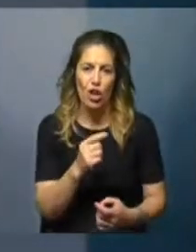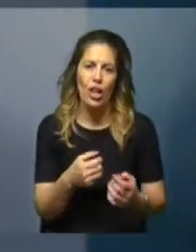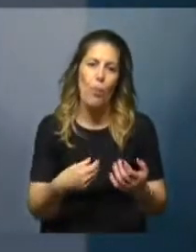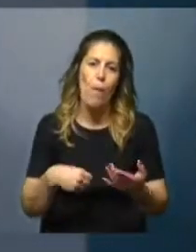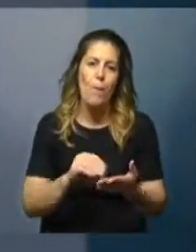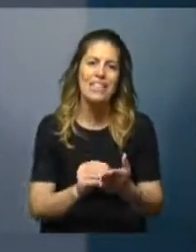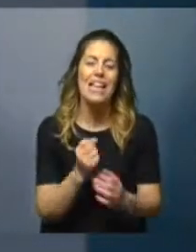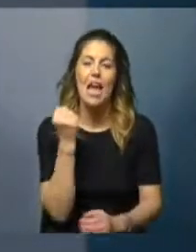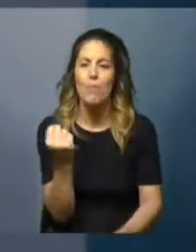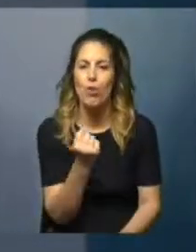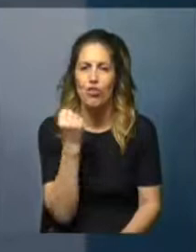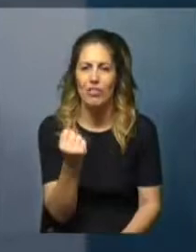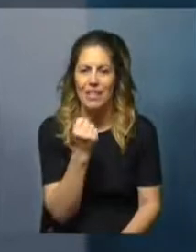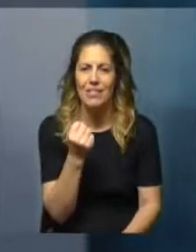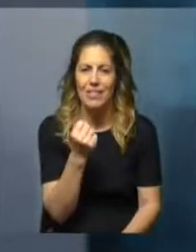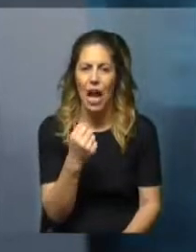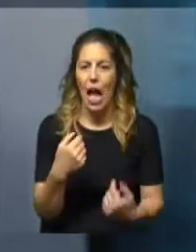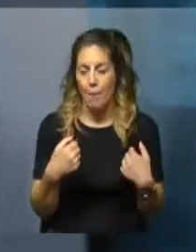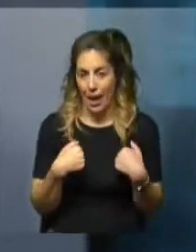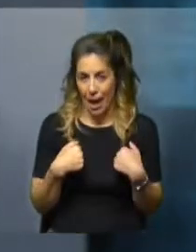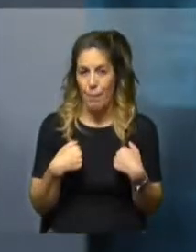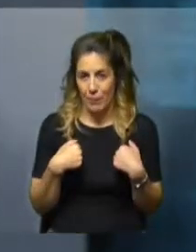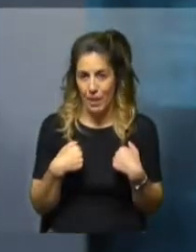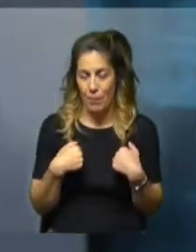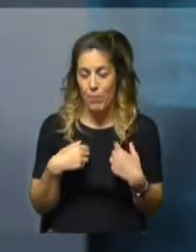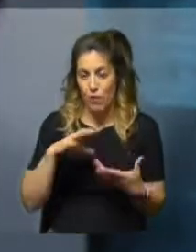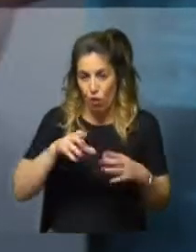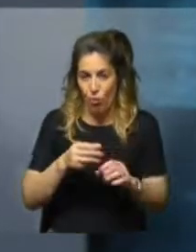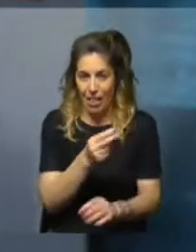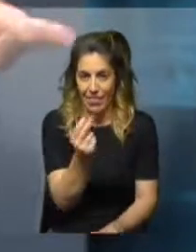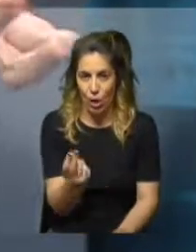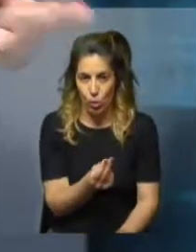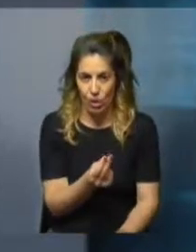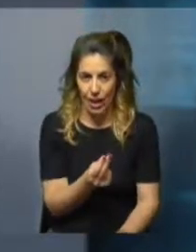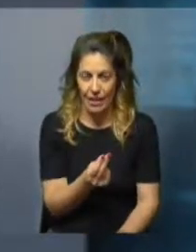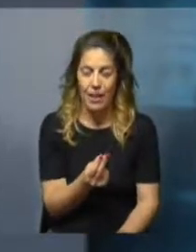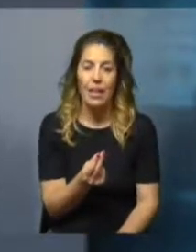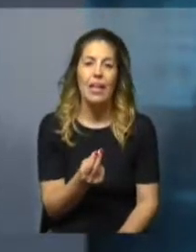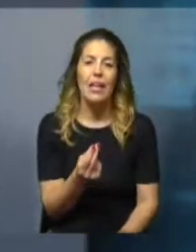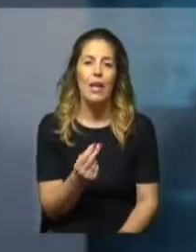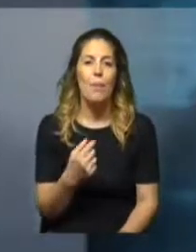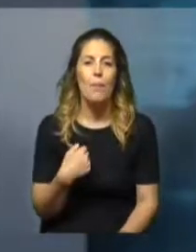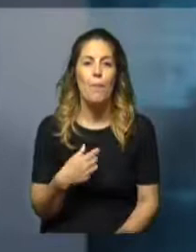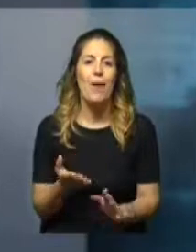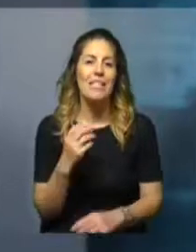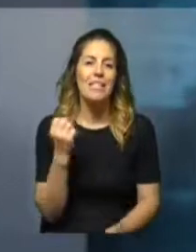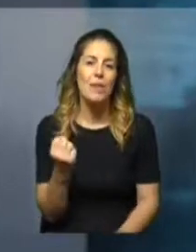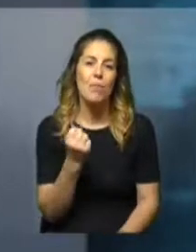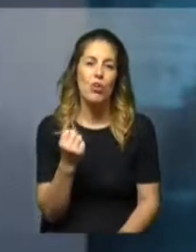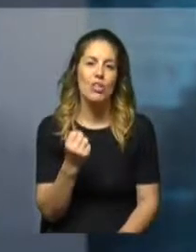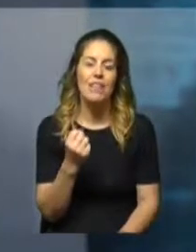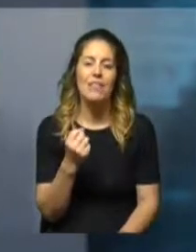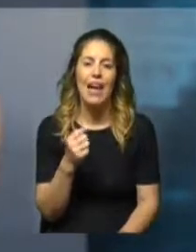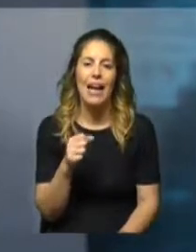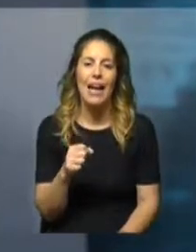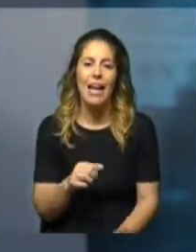el énfasis en bueno por lo menos mi forma de ilustrar porque hay mil formas no este o